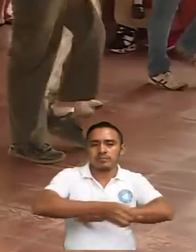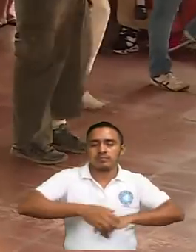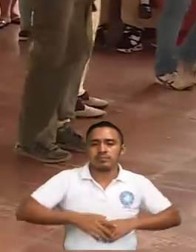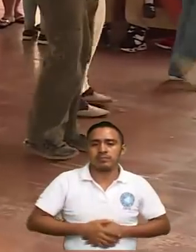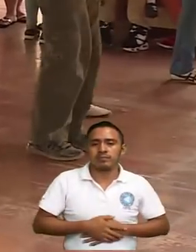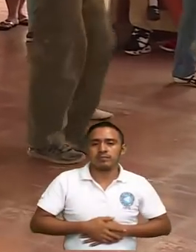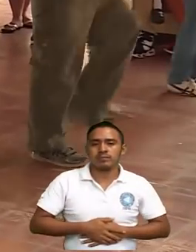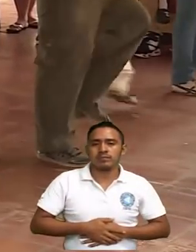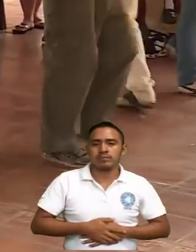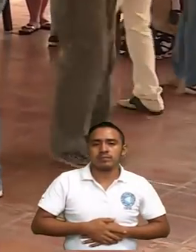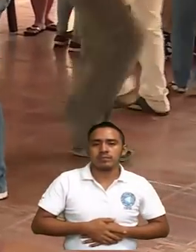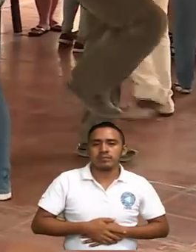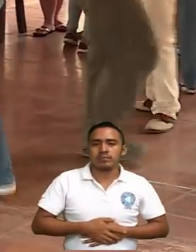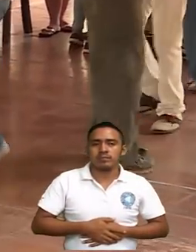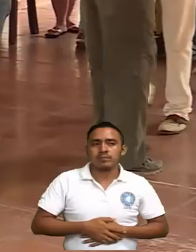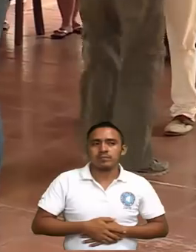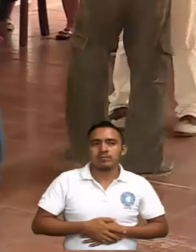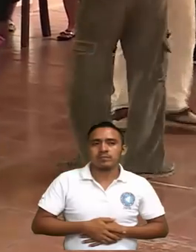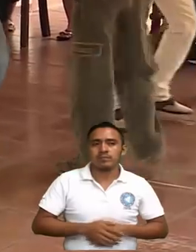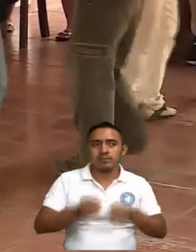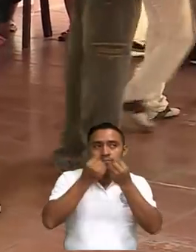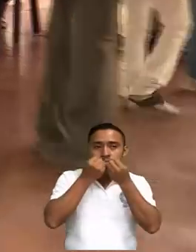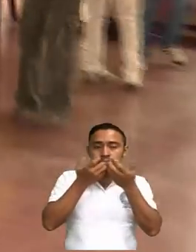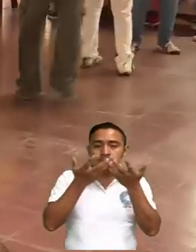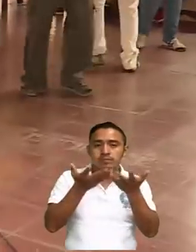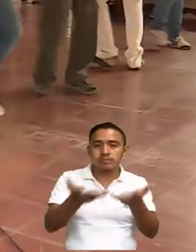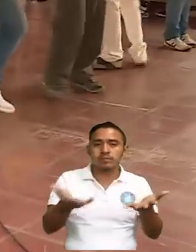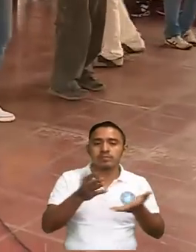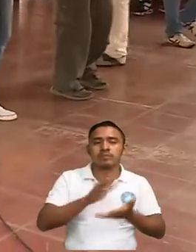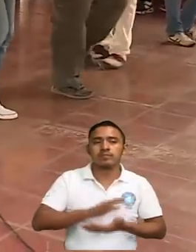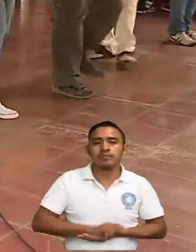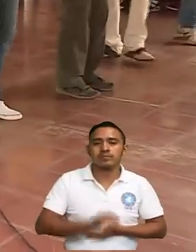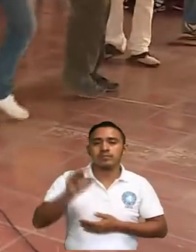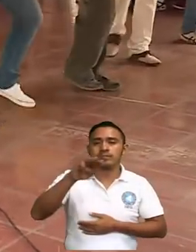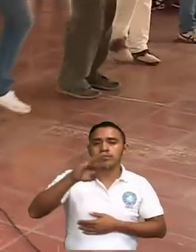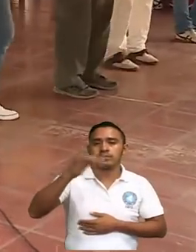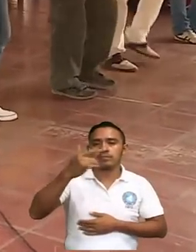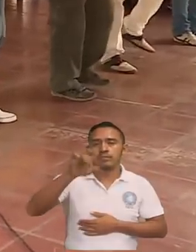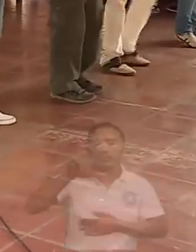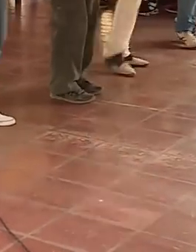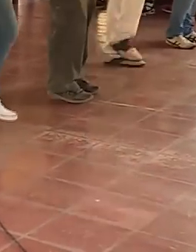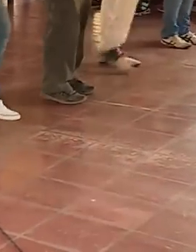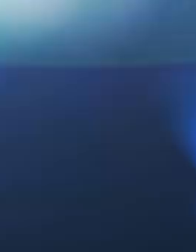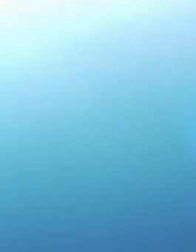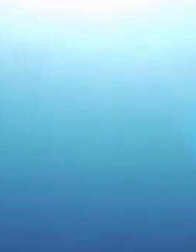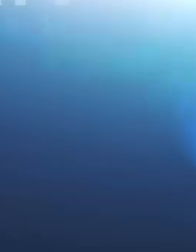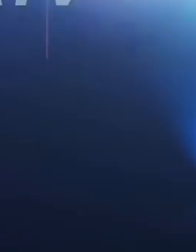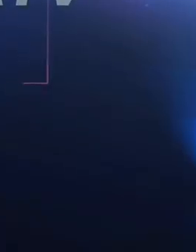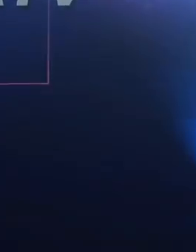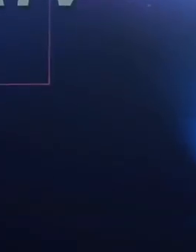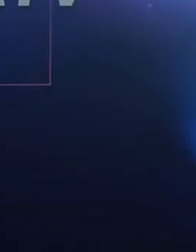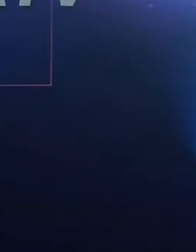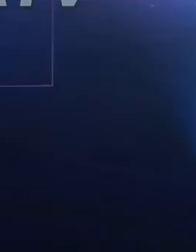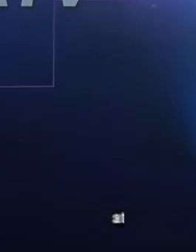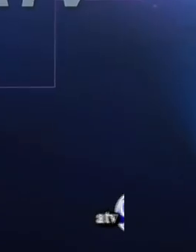Ortega Saavedra. Para el canal parlamentario les informó Miguel Carranza Mena.